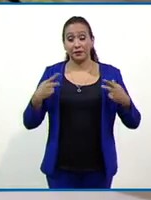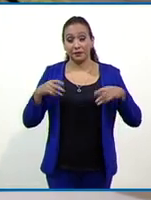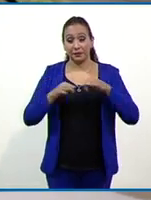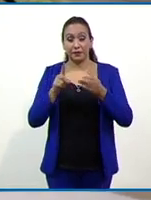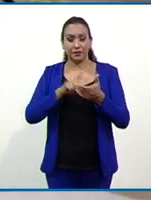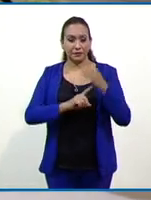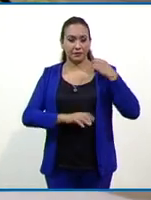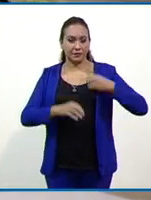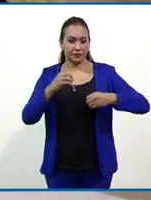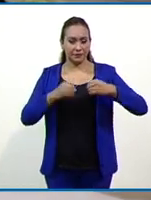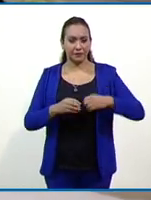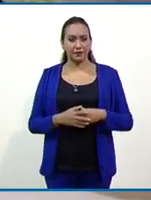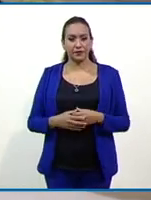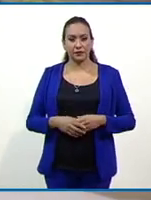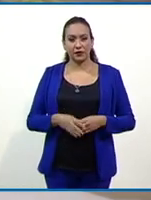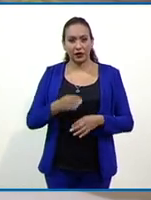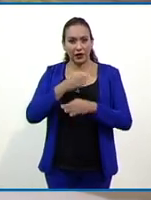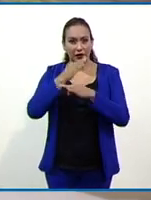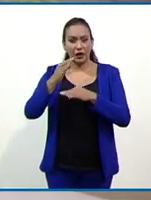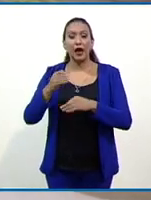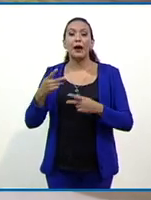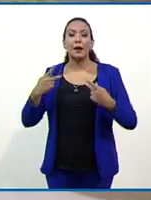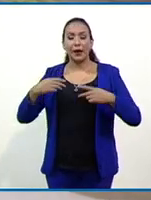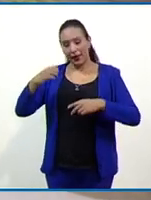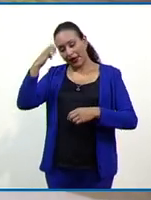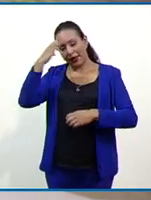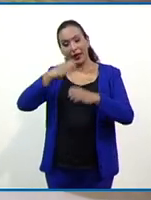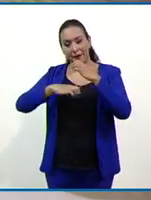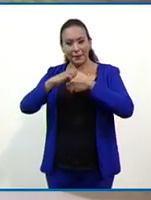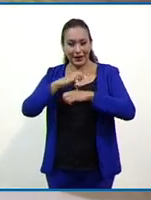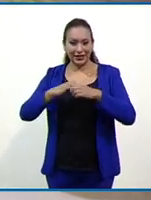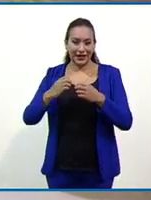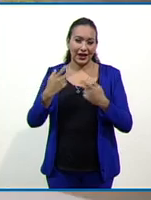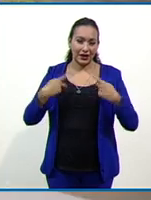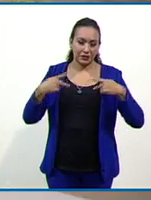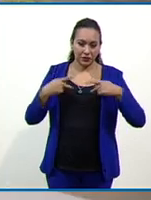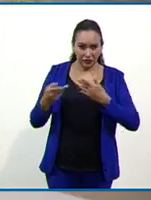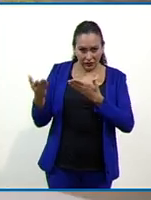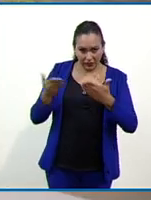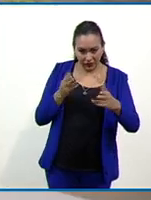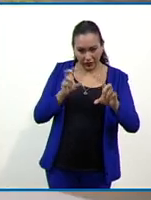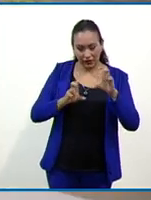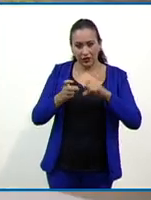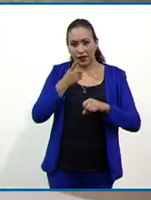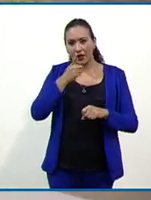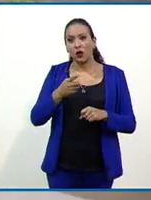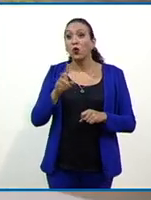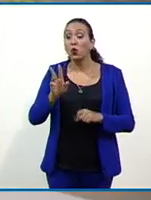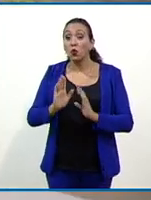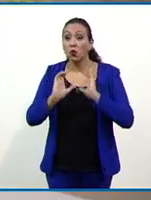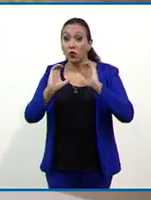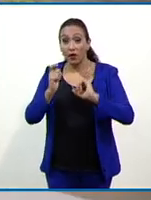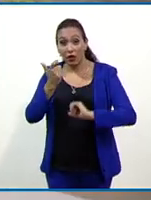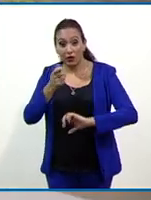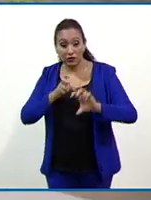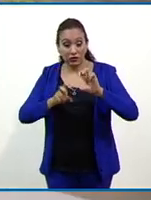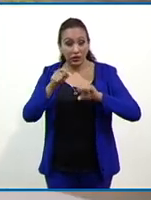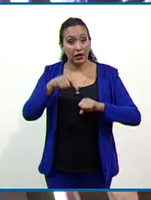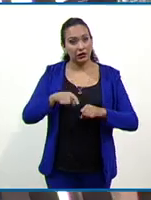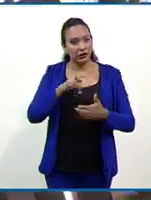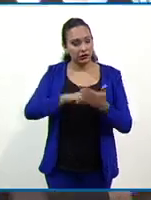Poder Judicial alertaron a empresarios sobre los riesgos a la economía que representa la implementación de la reforma judicial.